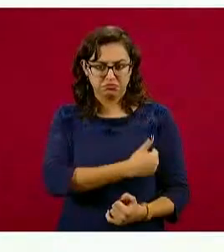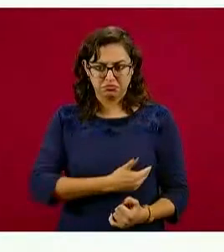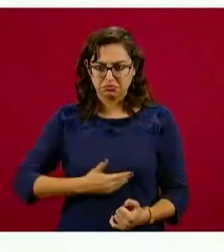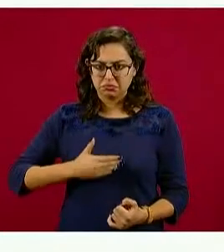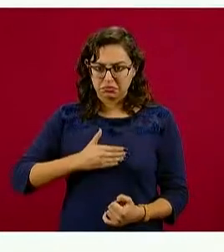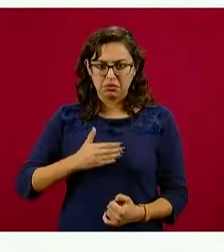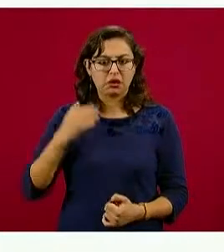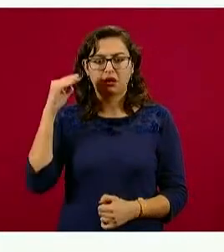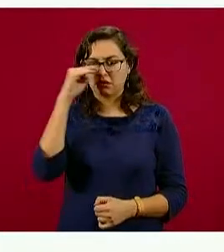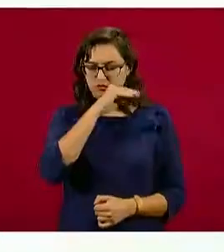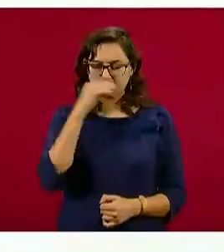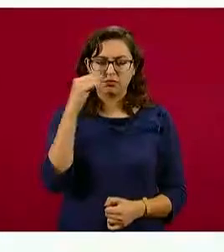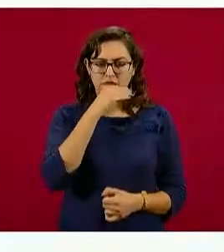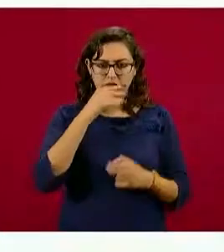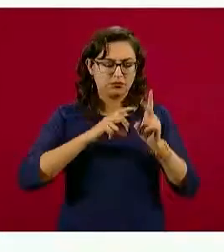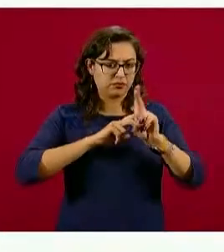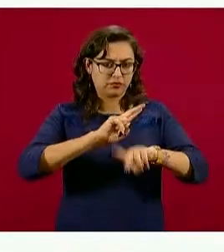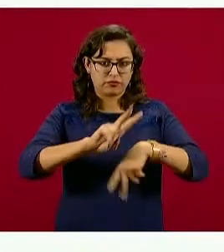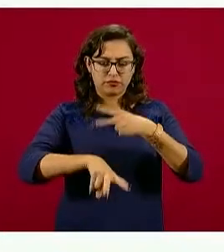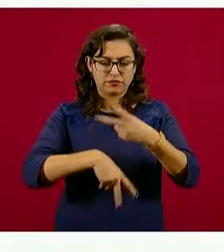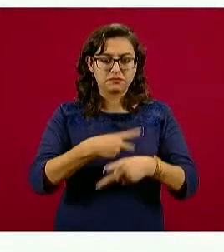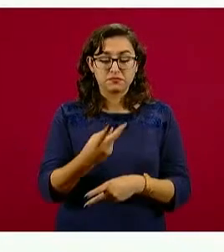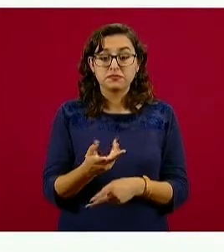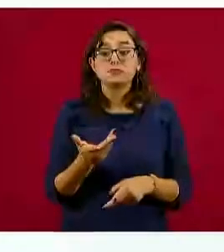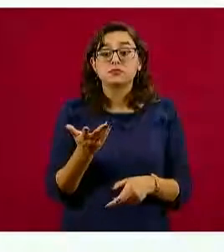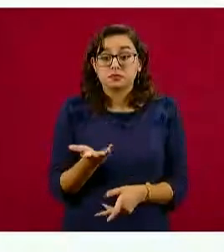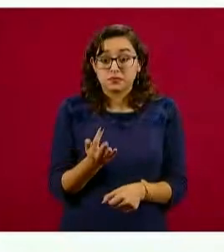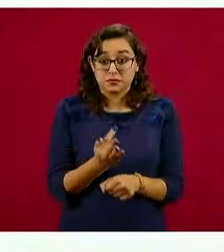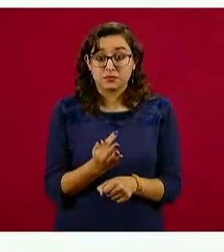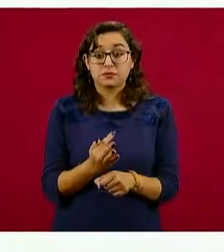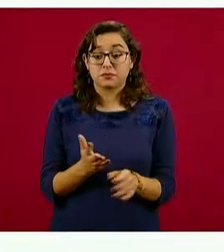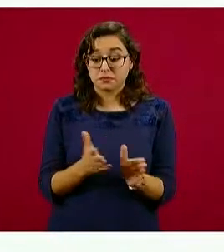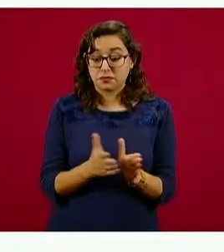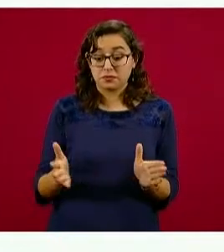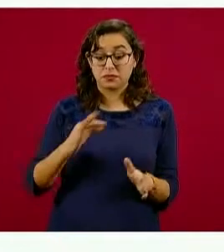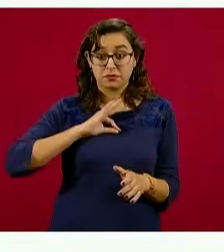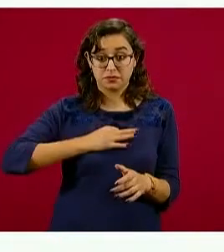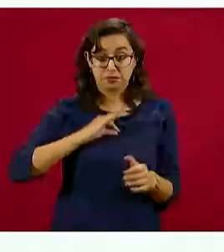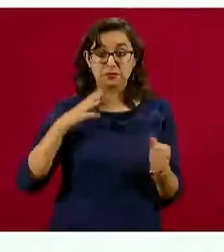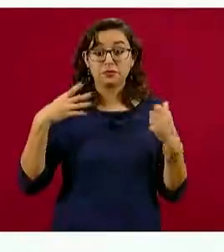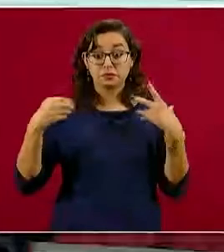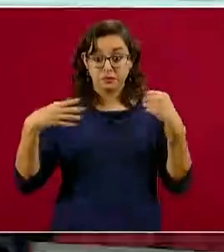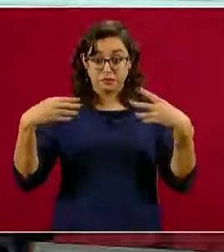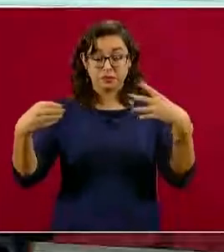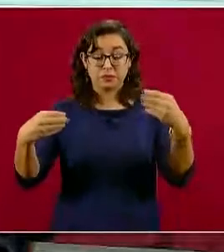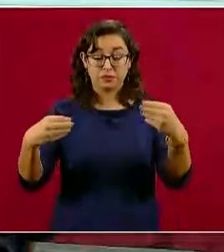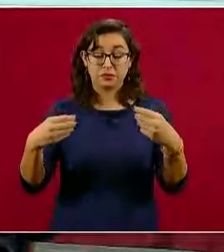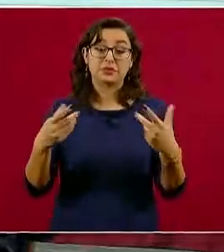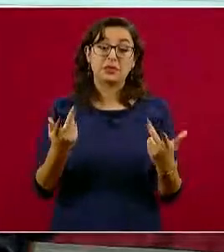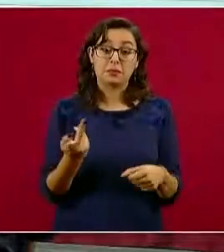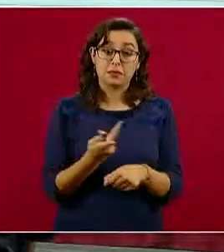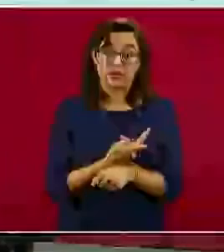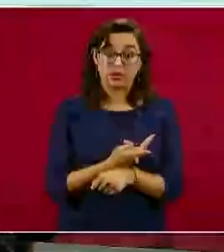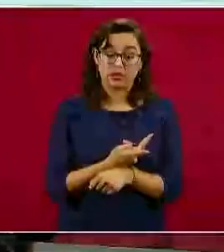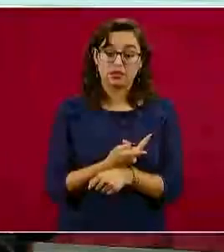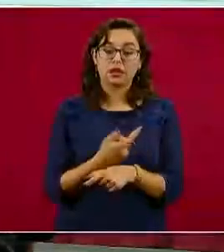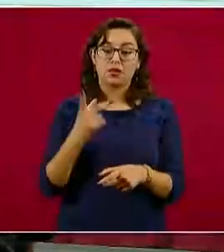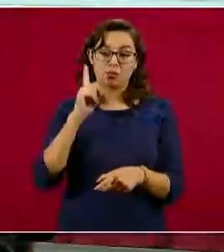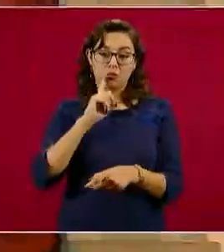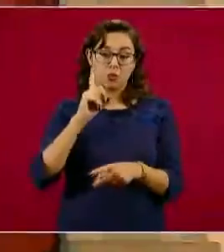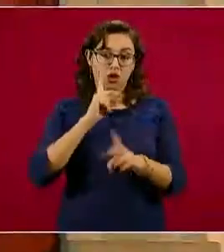gratuitos, hay que acercarse a ellos, y aún en esta época de COVID, donde sí se ha visto una disminución de los tamizajes,